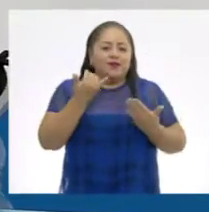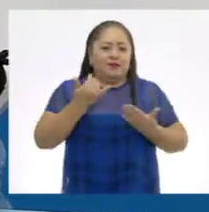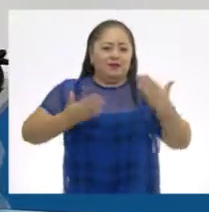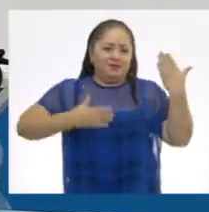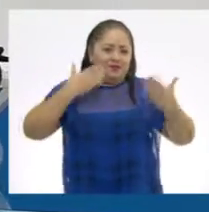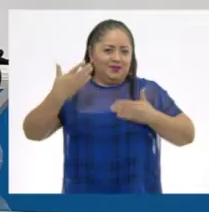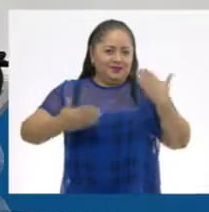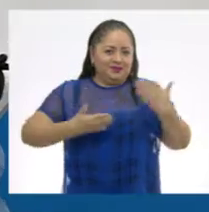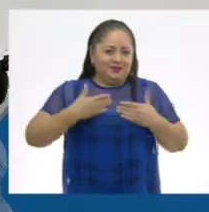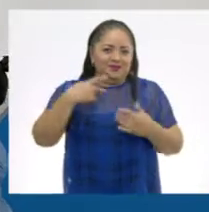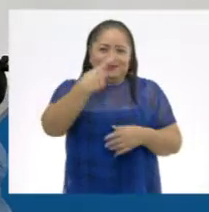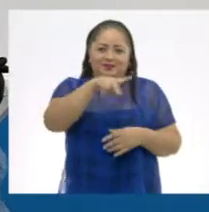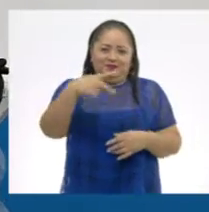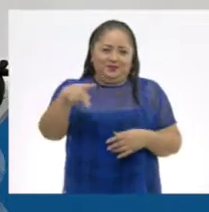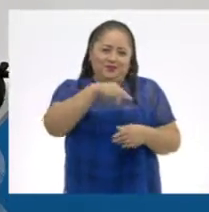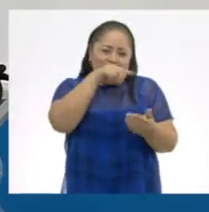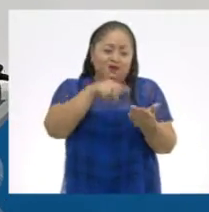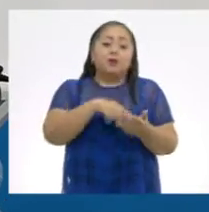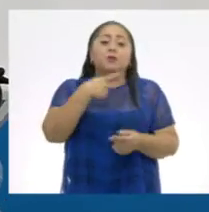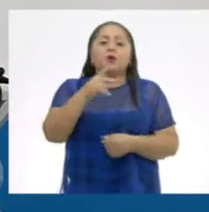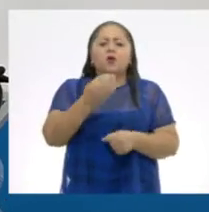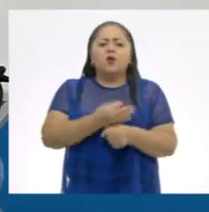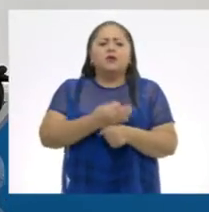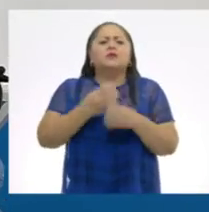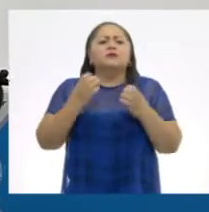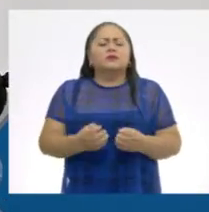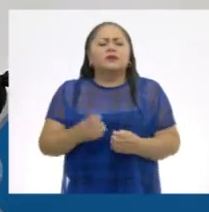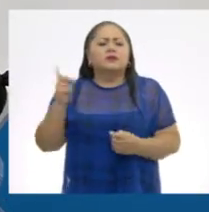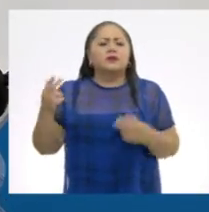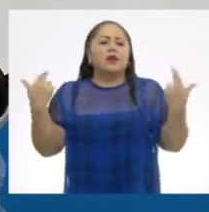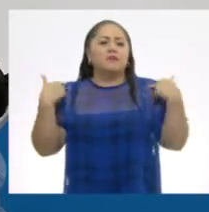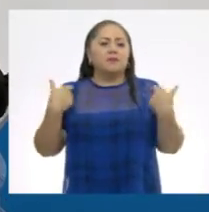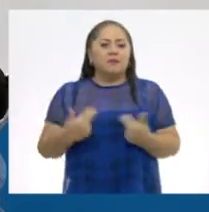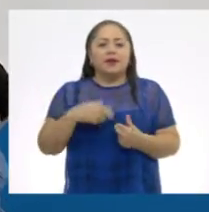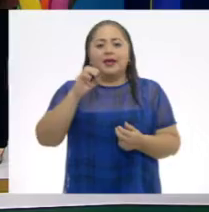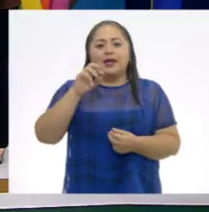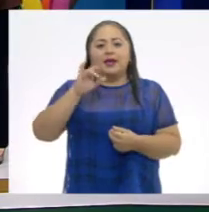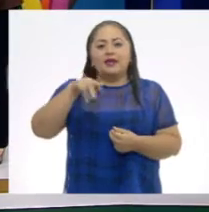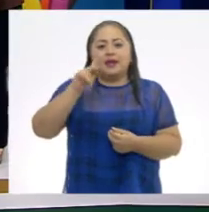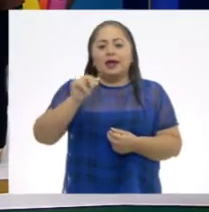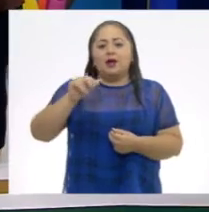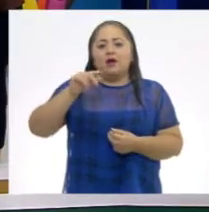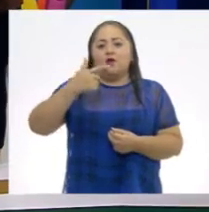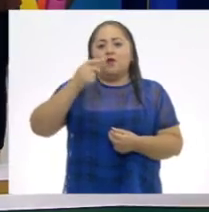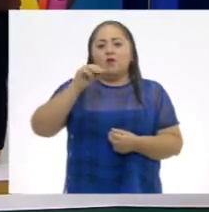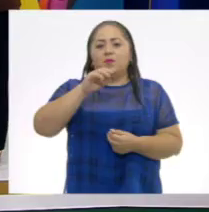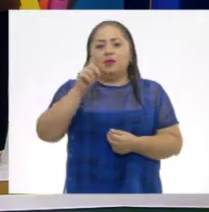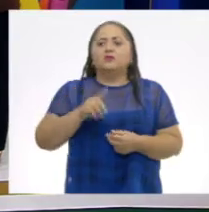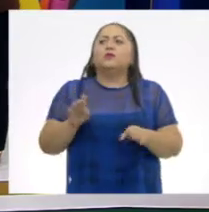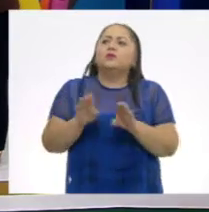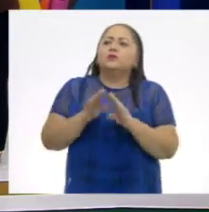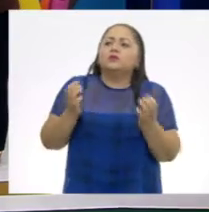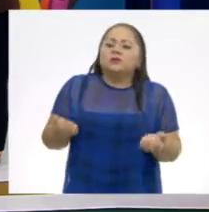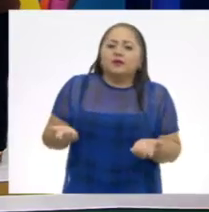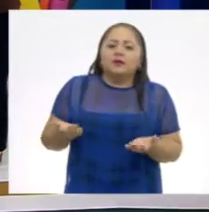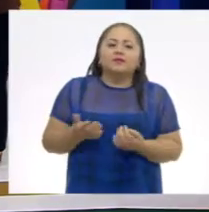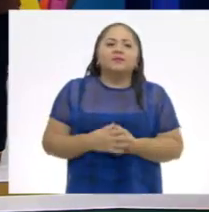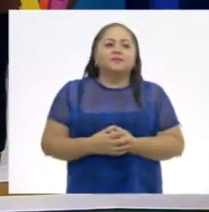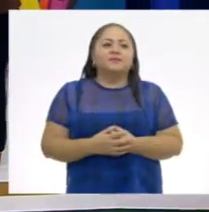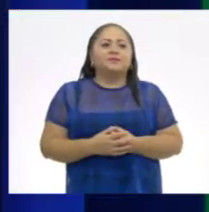divertirnos desde nuestros hogares. Y hoy para esto se encuentra con nosotros la maestra Erika Gómez. Maestra, ¿cómo le va?